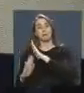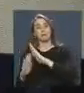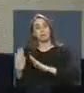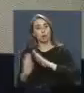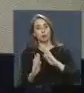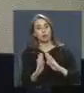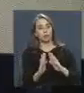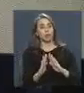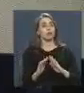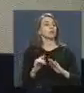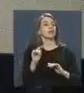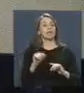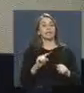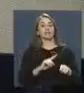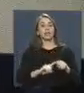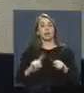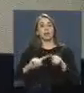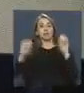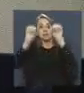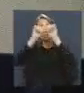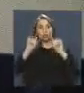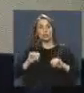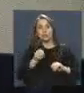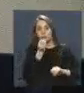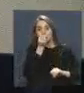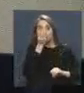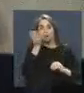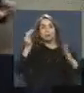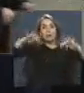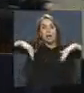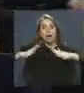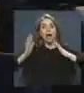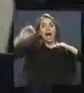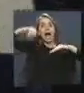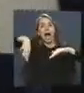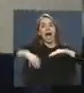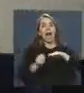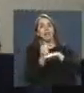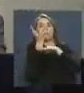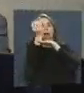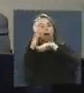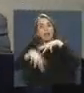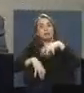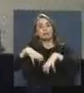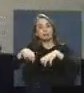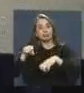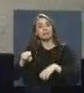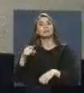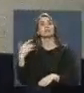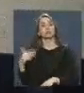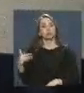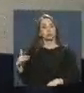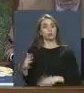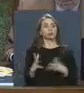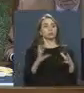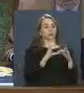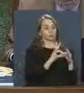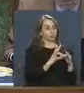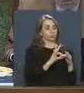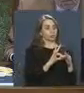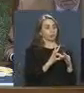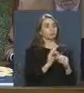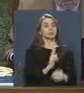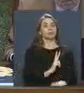proteger, ese sistema evidentemente importante para el país. Eso es, presidente. Muchas